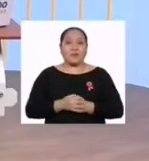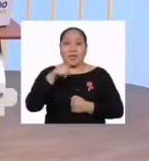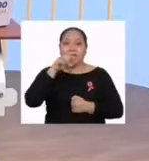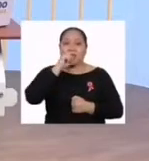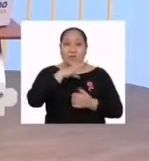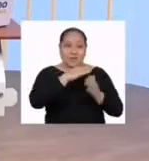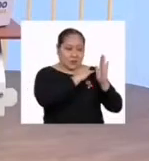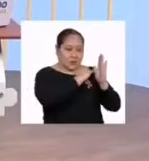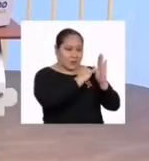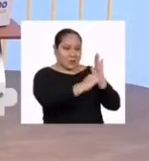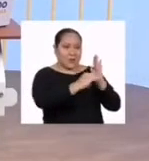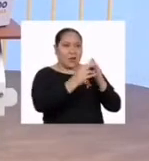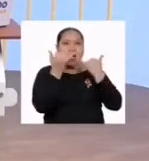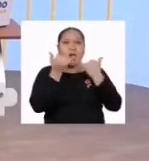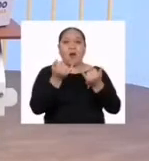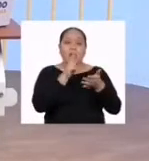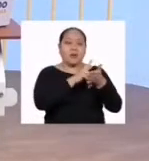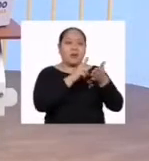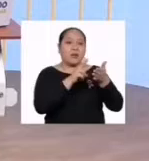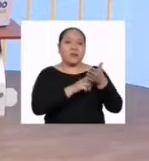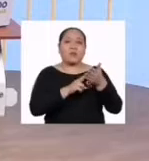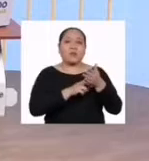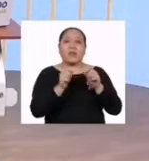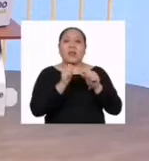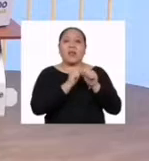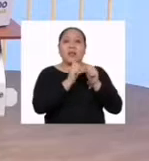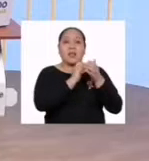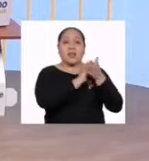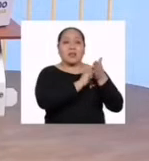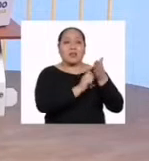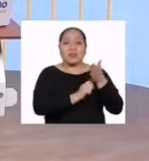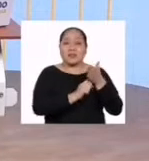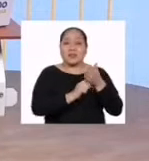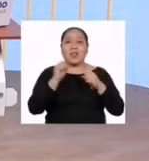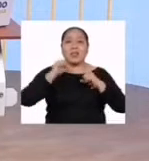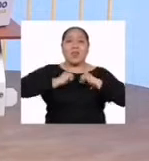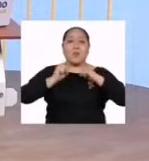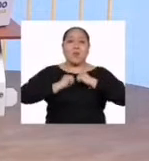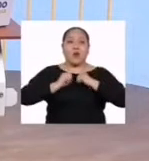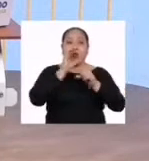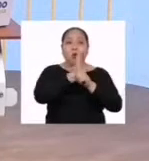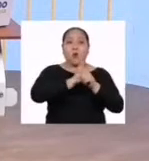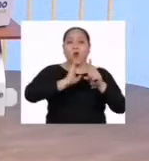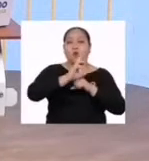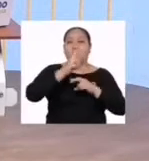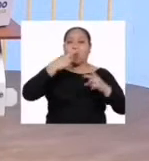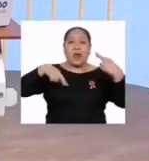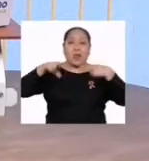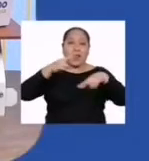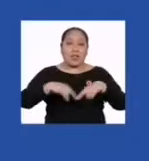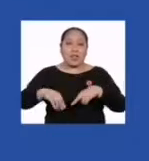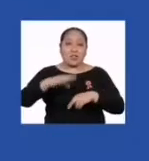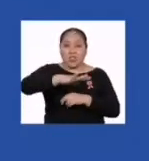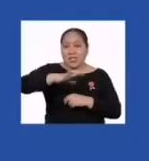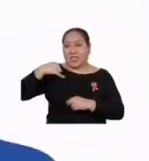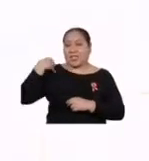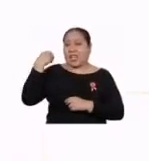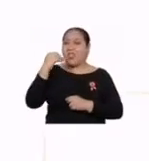la ruta, nos corresponde leer el texto 2. Deporte, cultura, recreación, niñez y